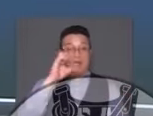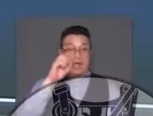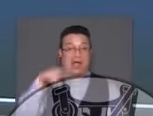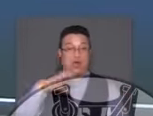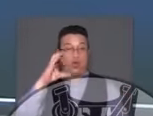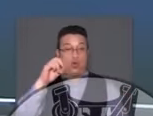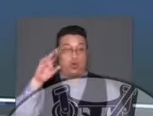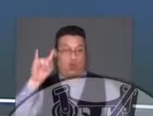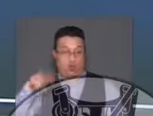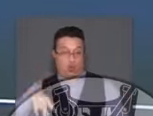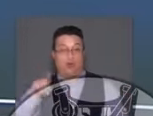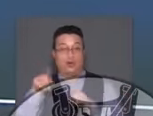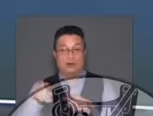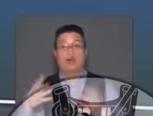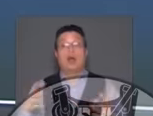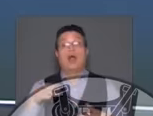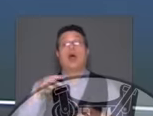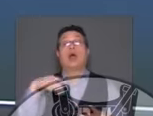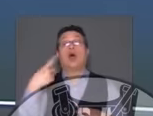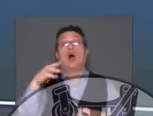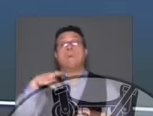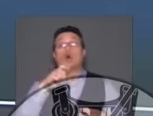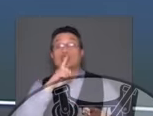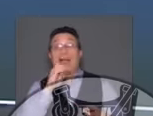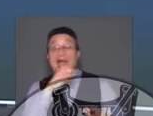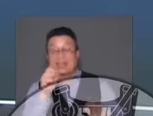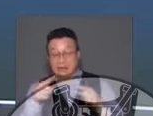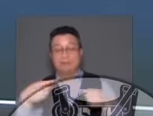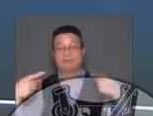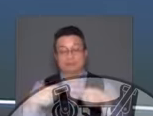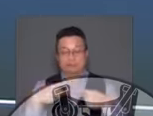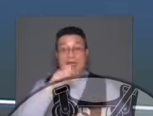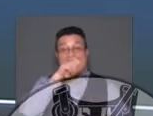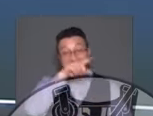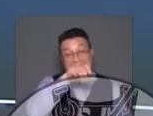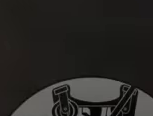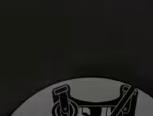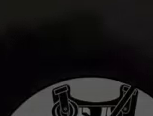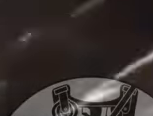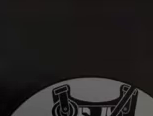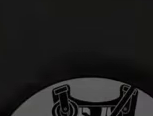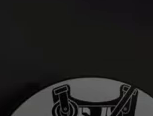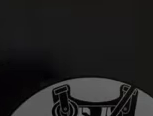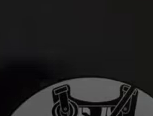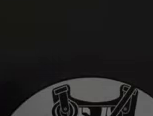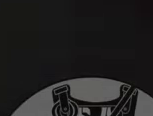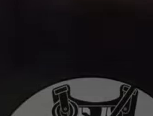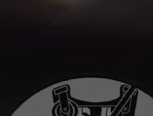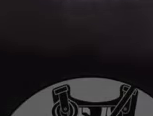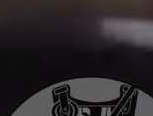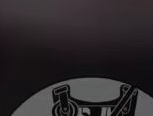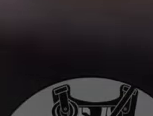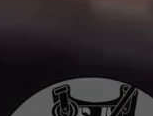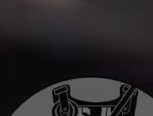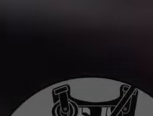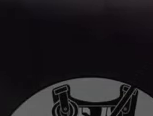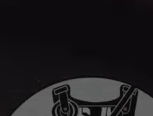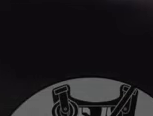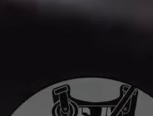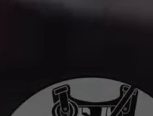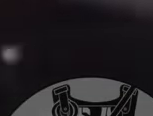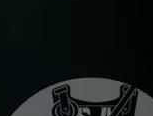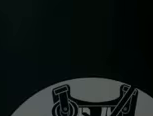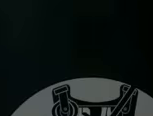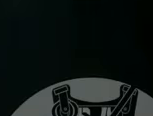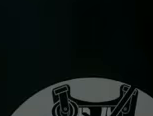probablemente no suceda, ya que se habla de una reestructuración de los cárteles al norte de todo el país, algo que posiblemente solo nos lleve a una ola de violencia